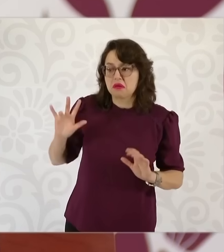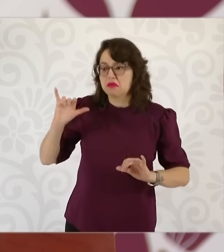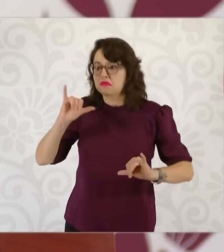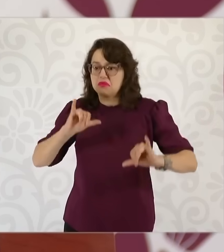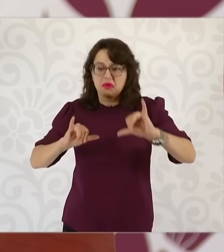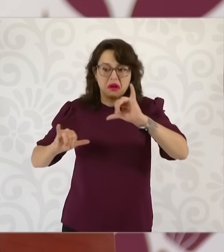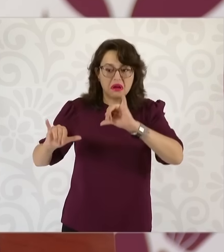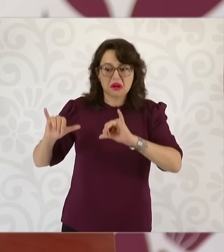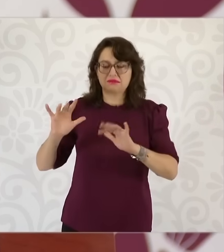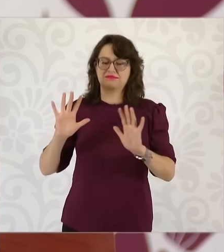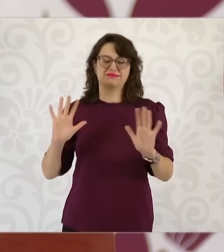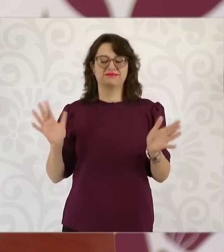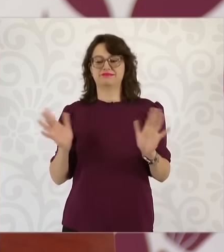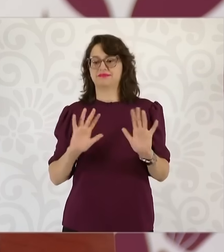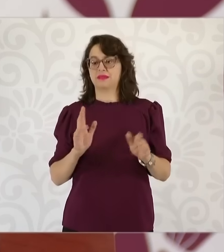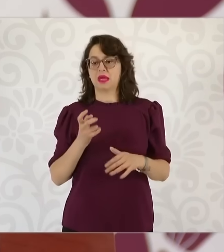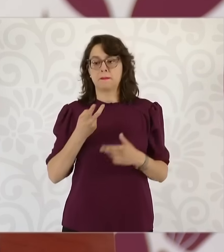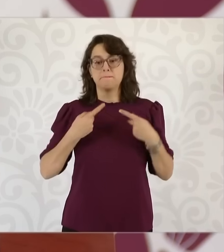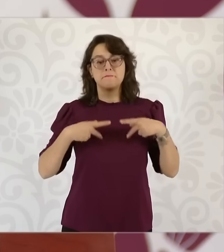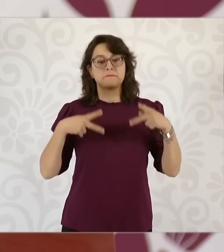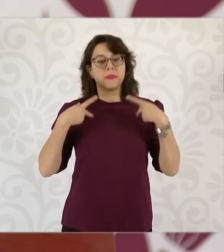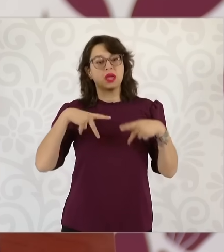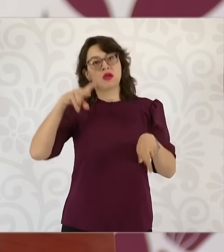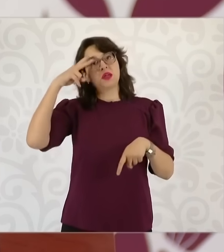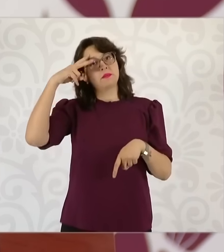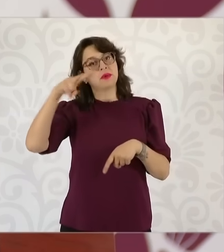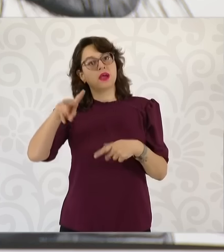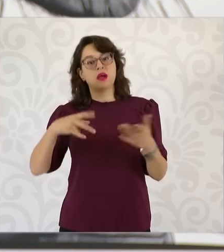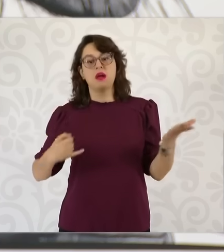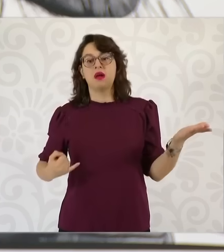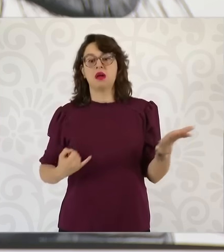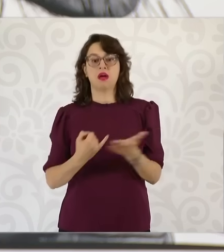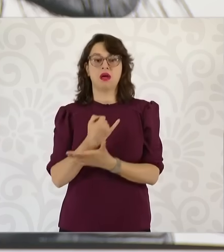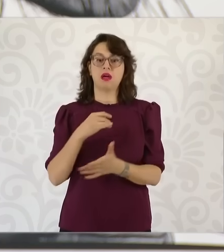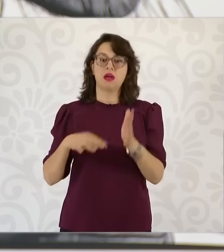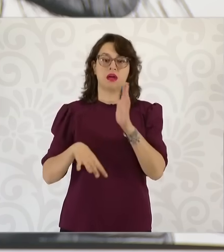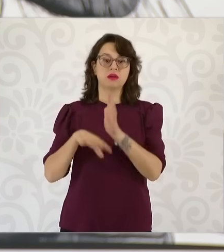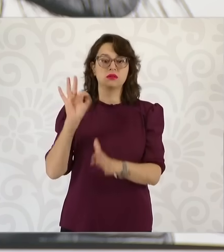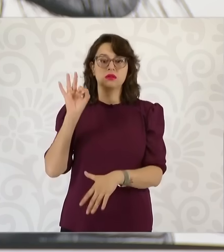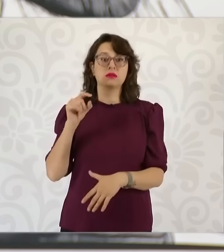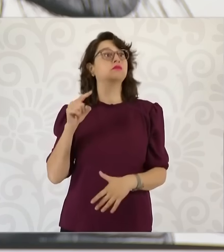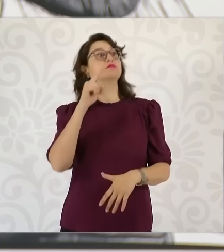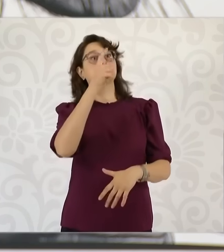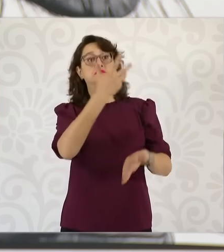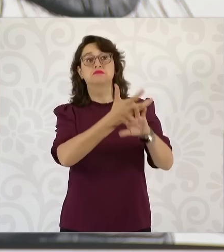Es decisión del pueblo de México elegir. En Estados Unidos se elige